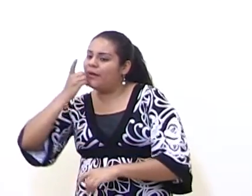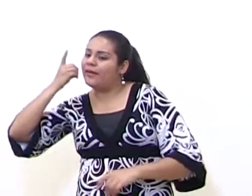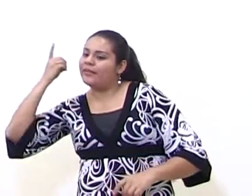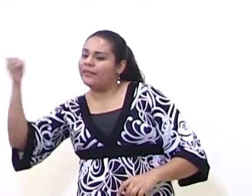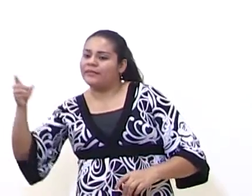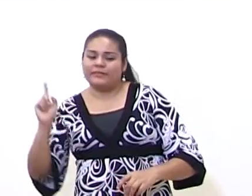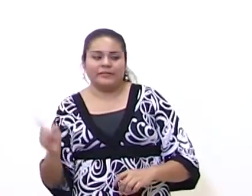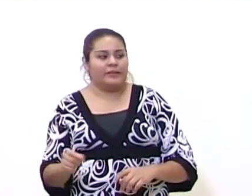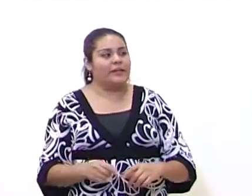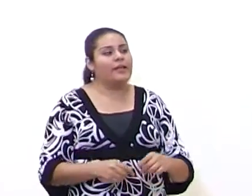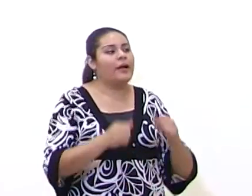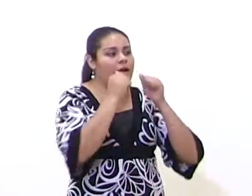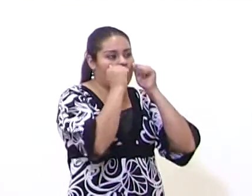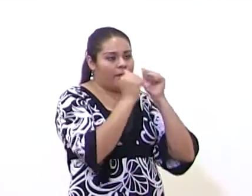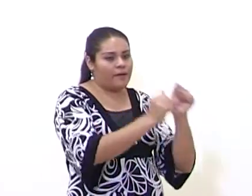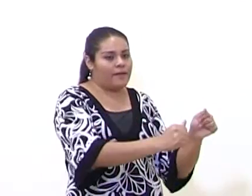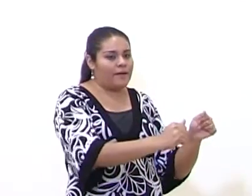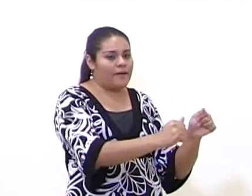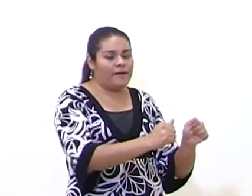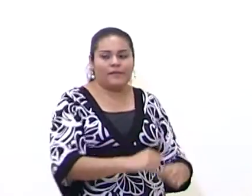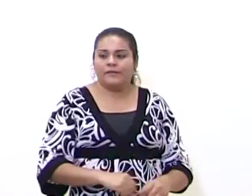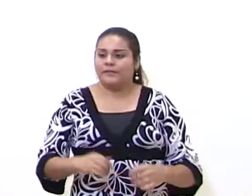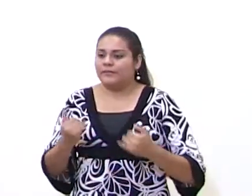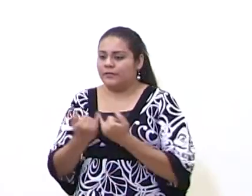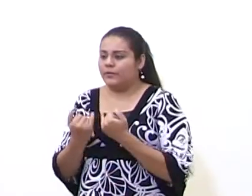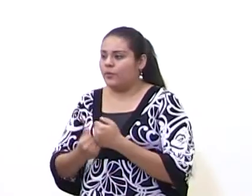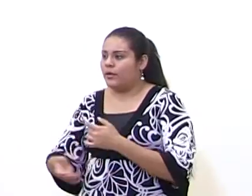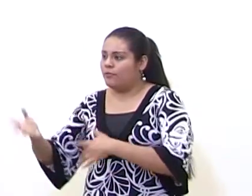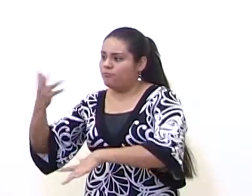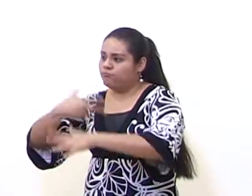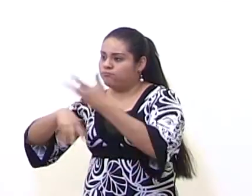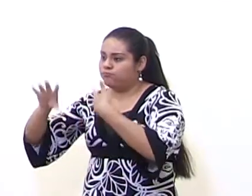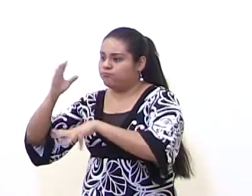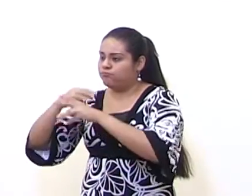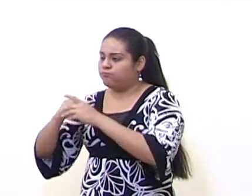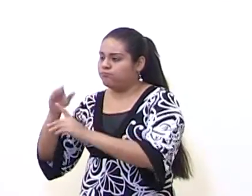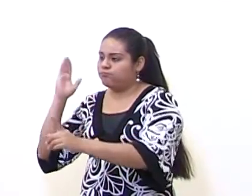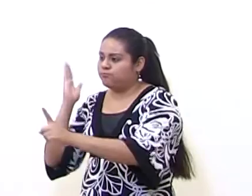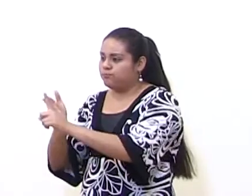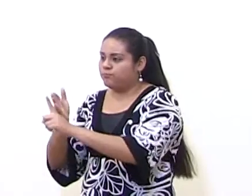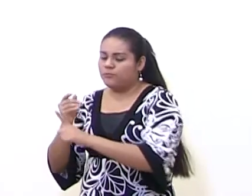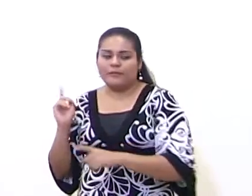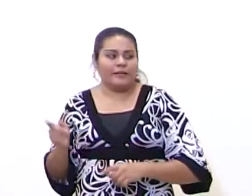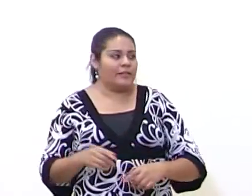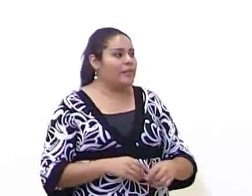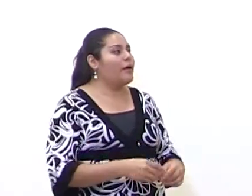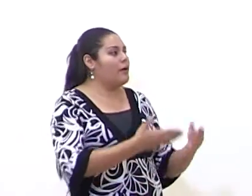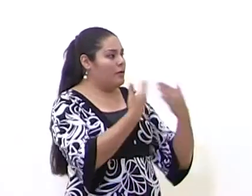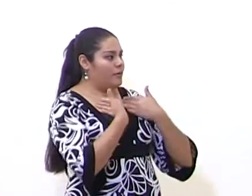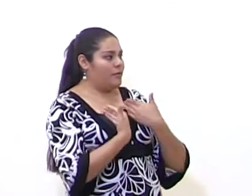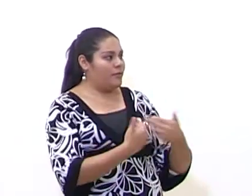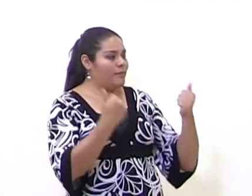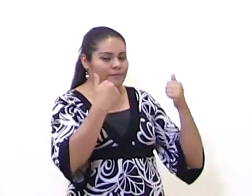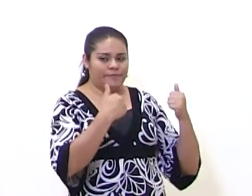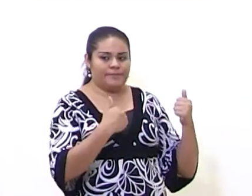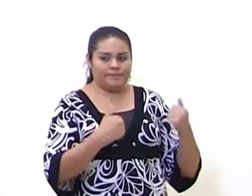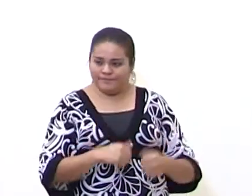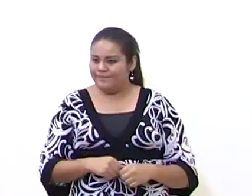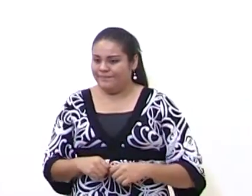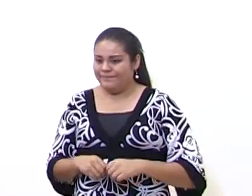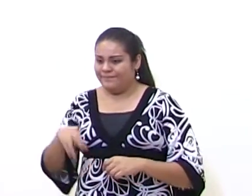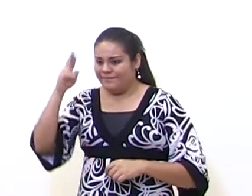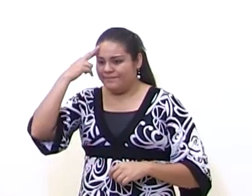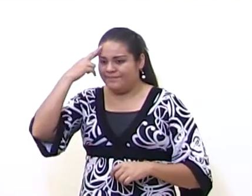definen como un conjunto de códigos que irán acompañados de imágenes, tipografías, colores,